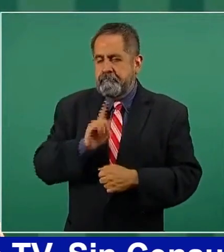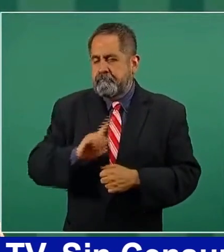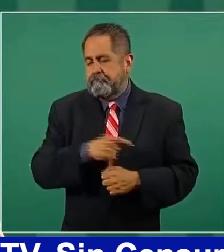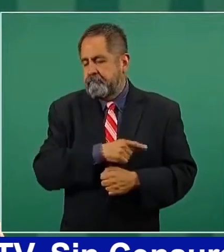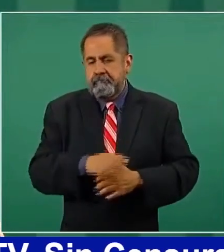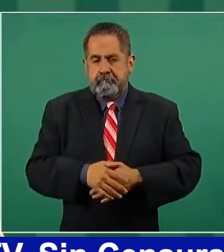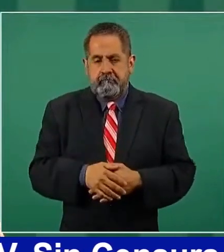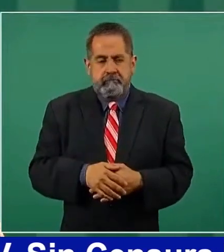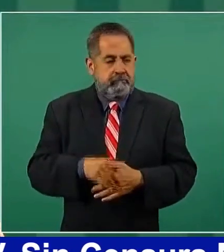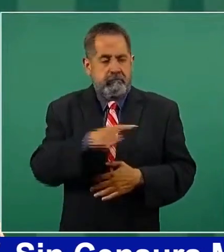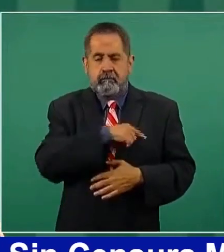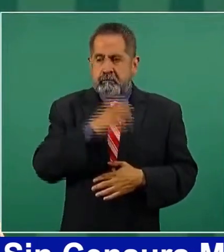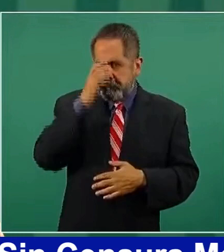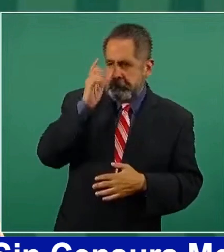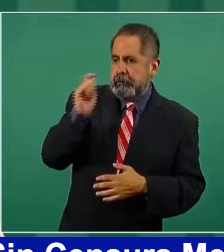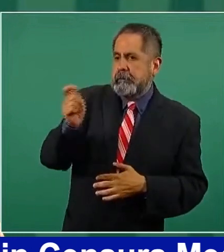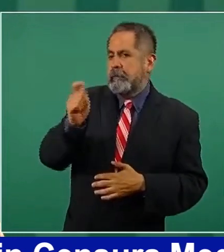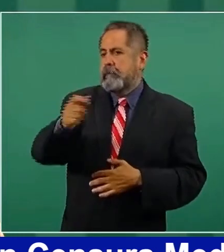los sentimientos del pueblo,